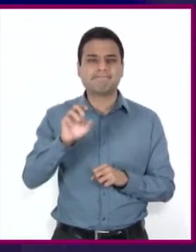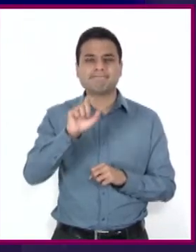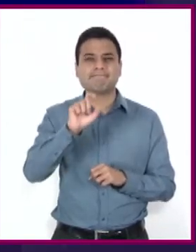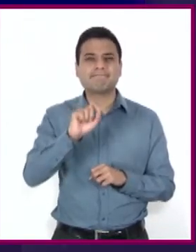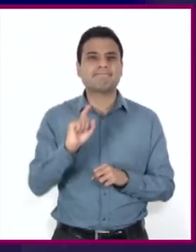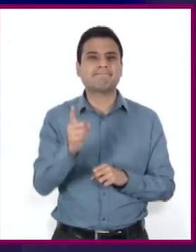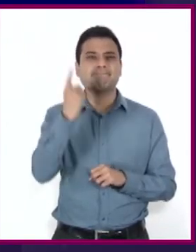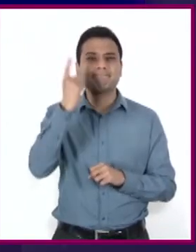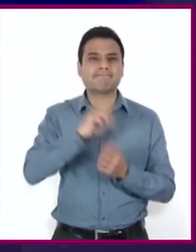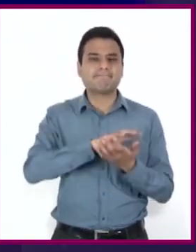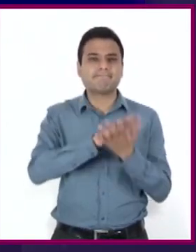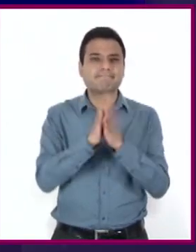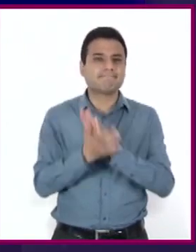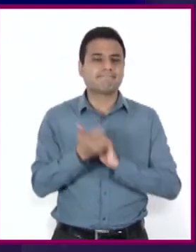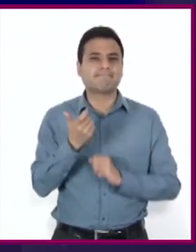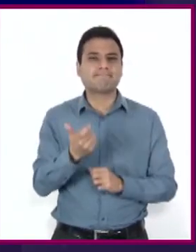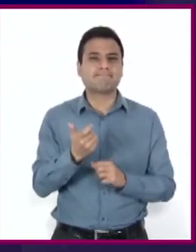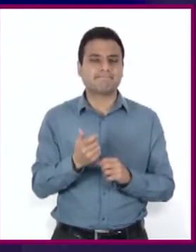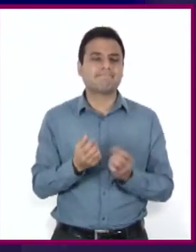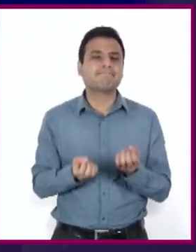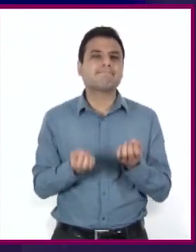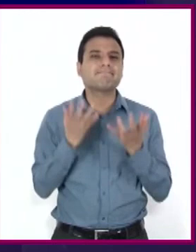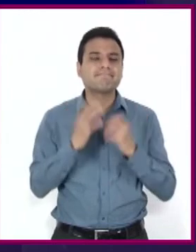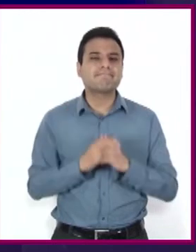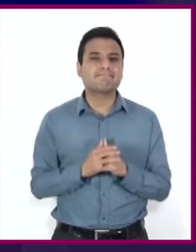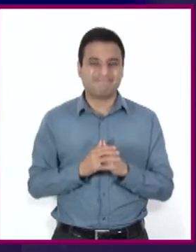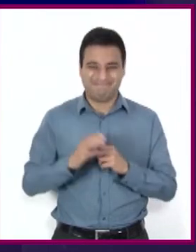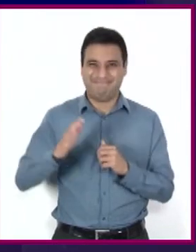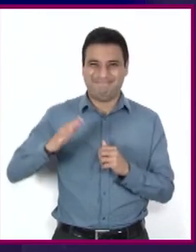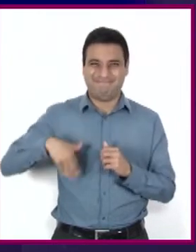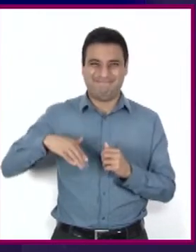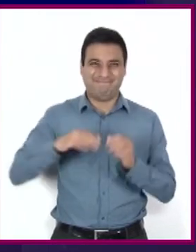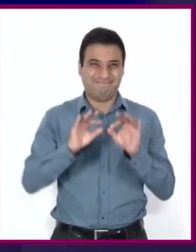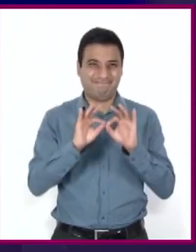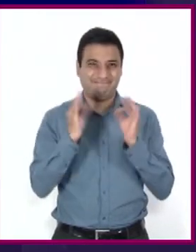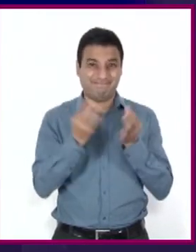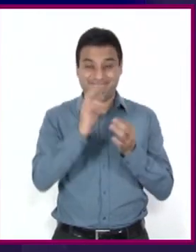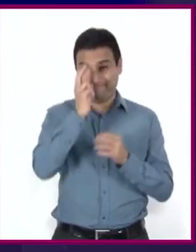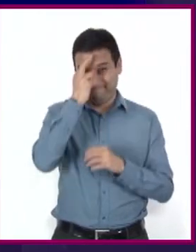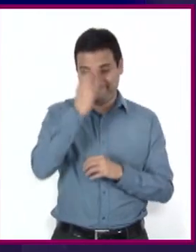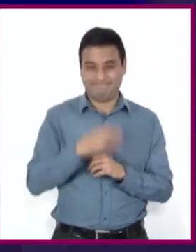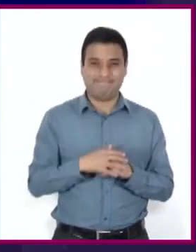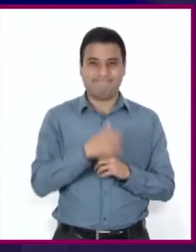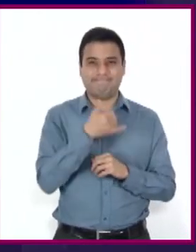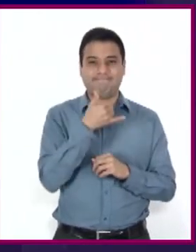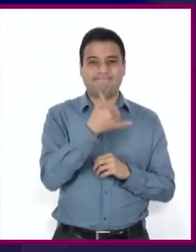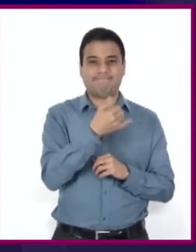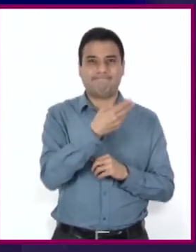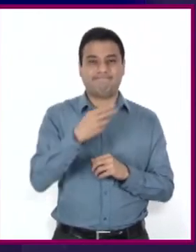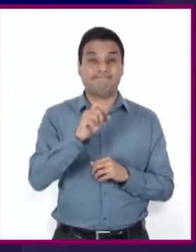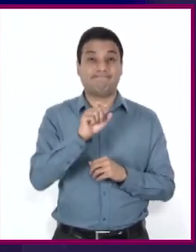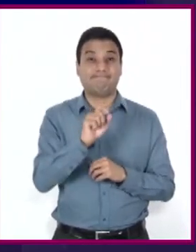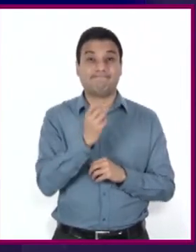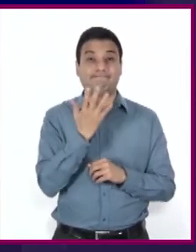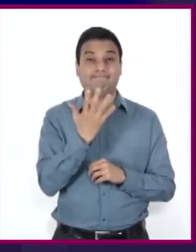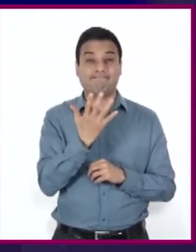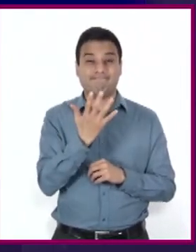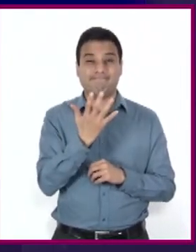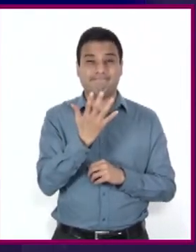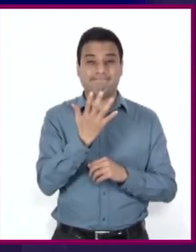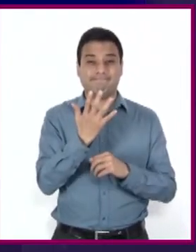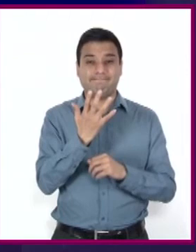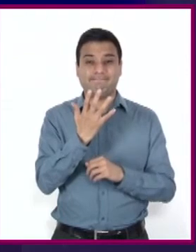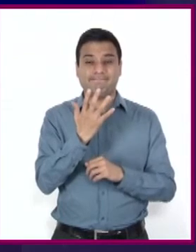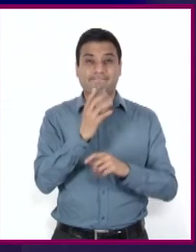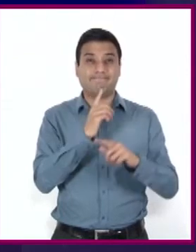americanos? Tomando en cuenta la expresión algebraica, y es igual a 20.5 por el valor